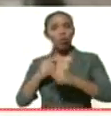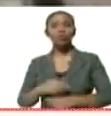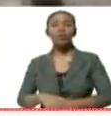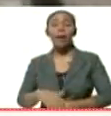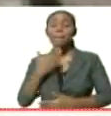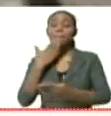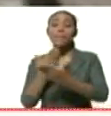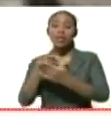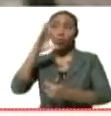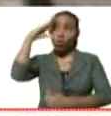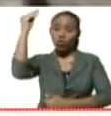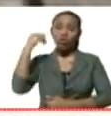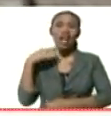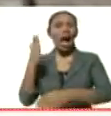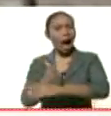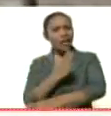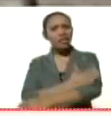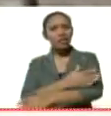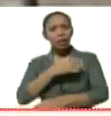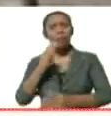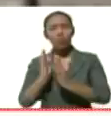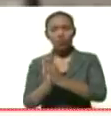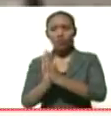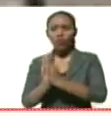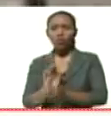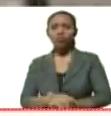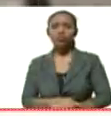le pedimos a Dios que sea antes.